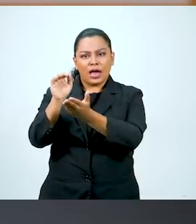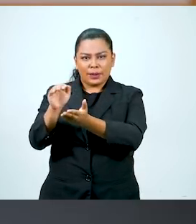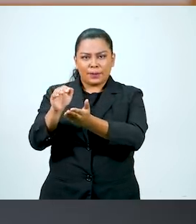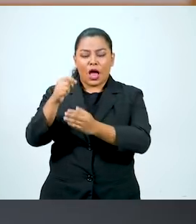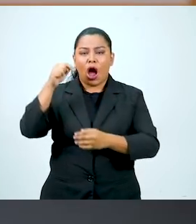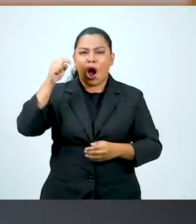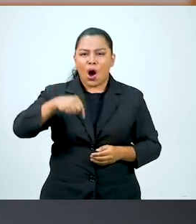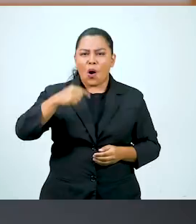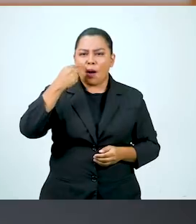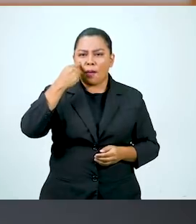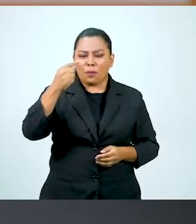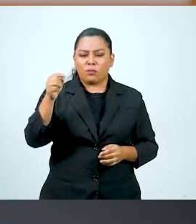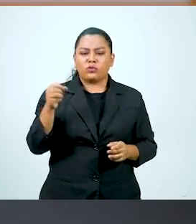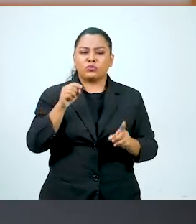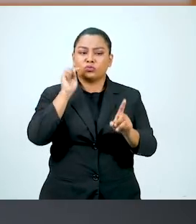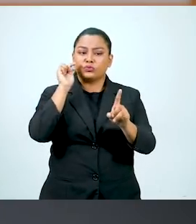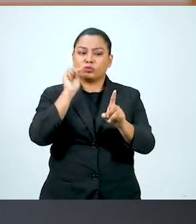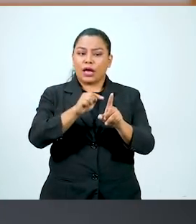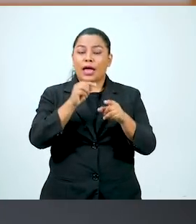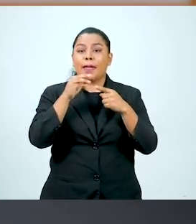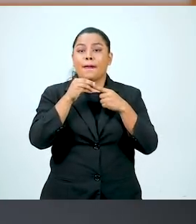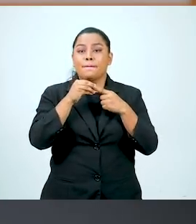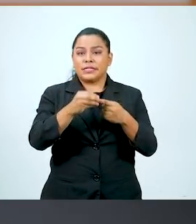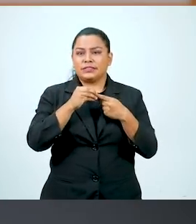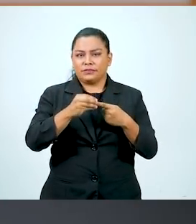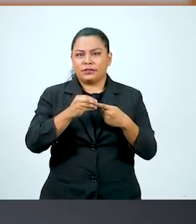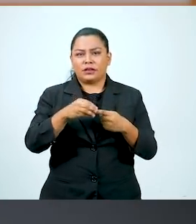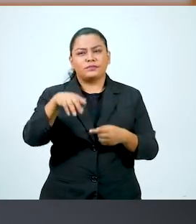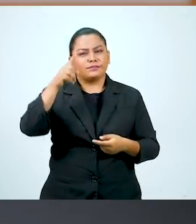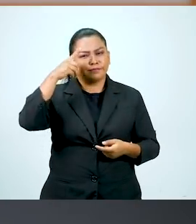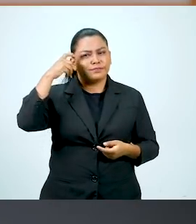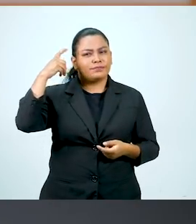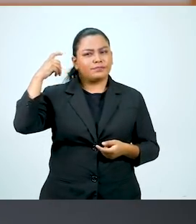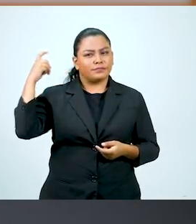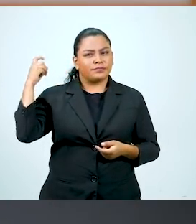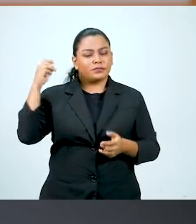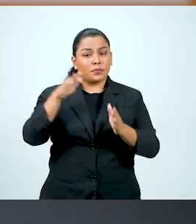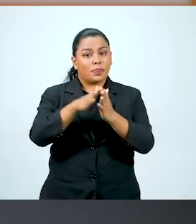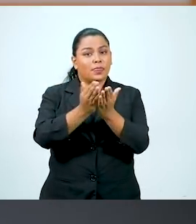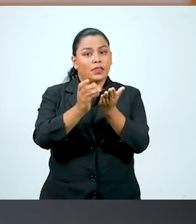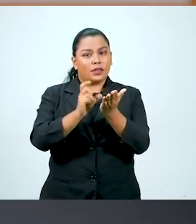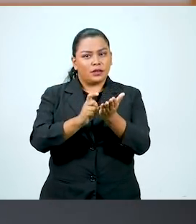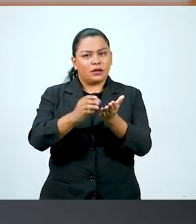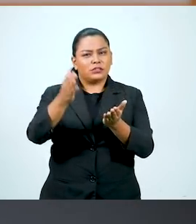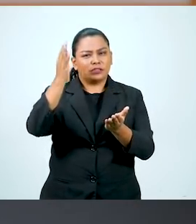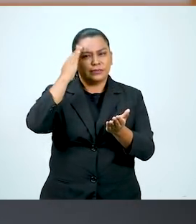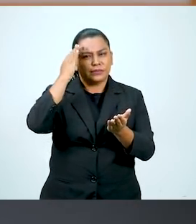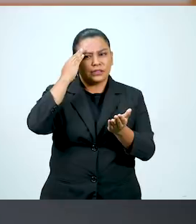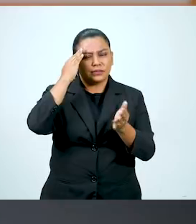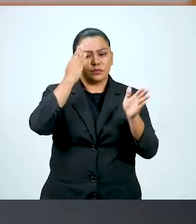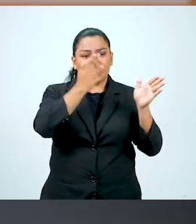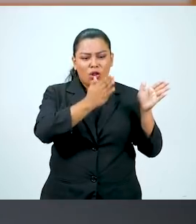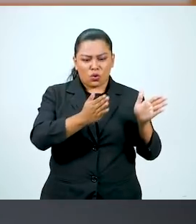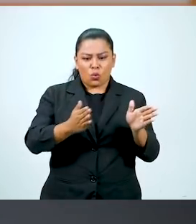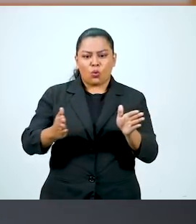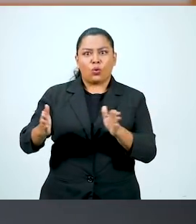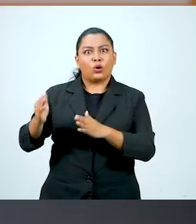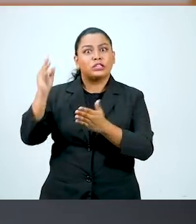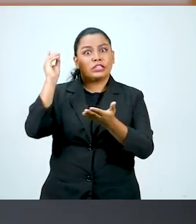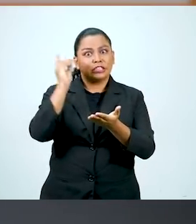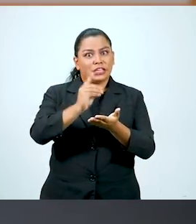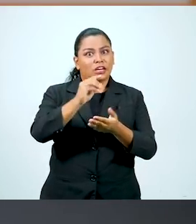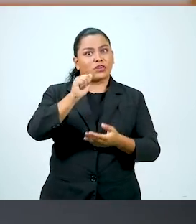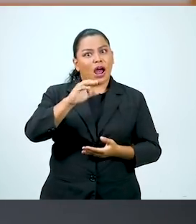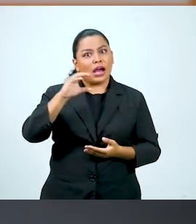Hoy vamos a pasar a las orientaciones específicas. Recordemos que en el libro de texto conocimos la secuencia